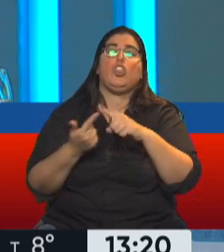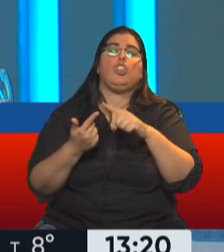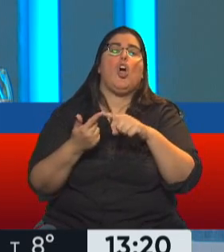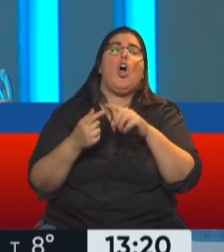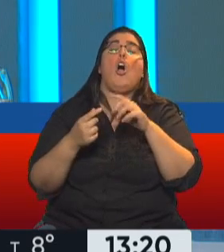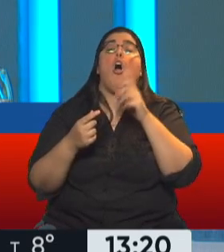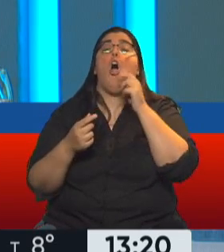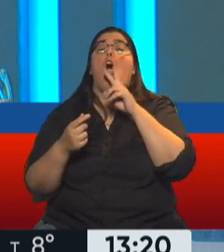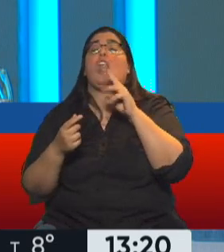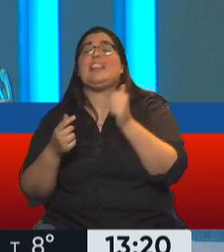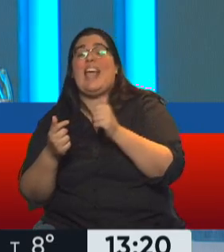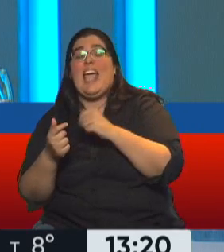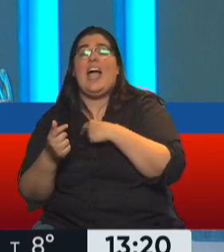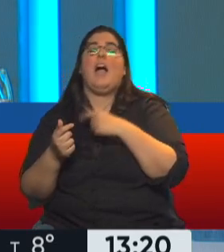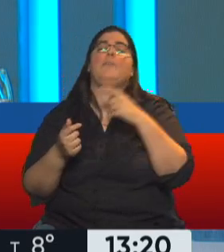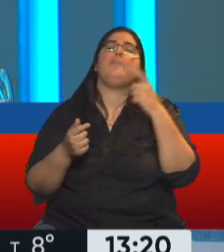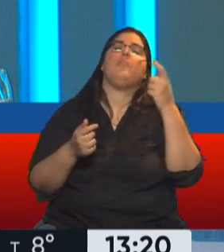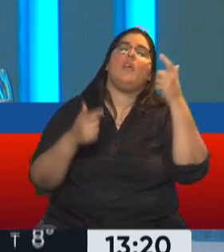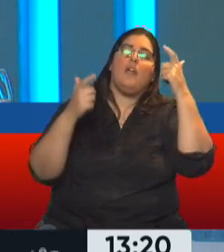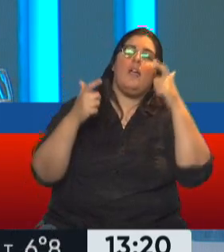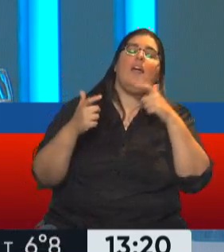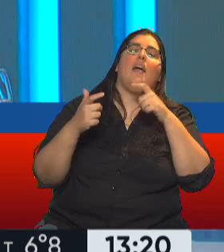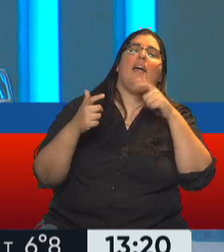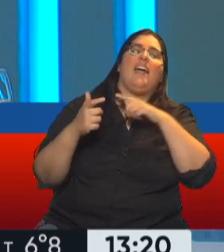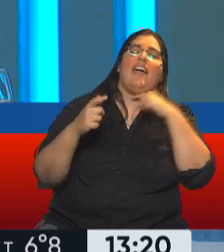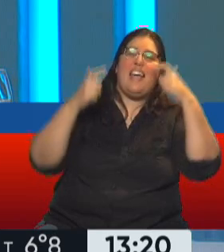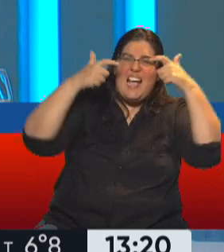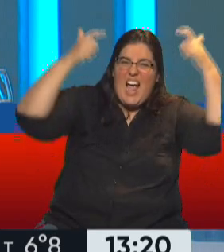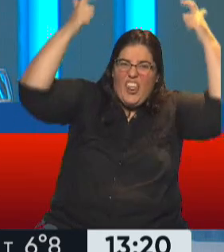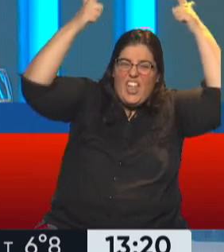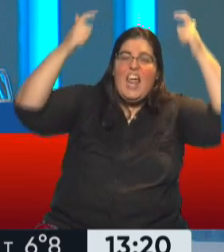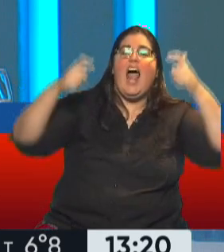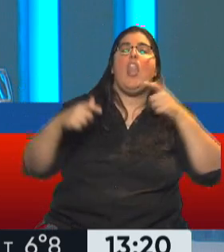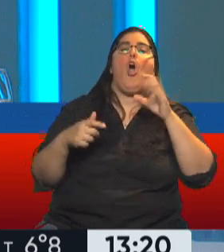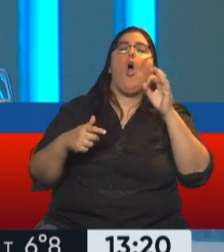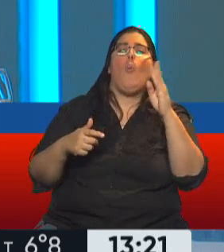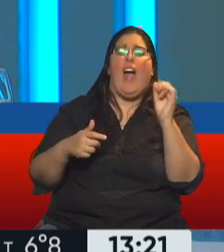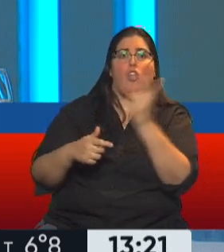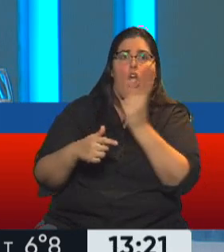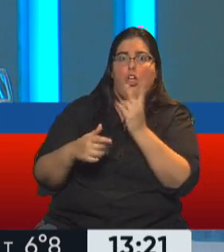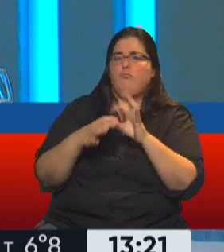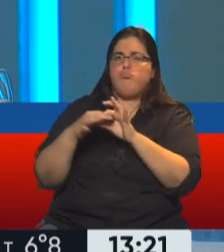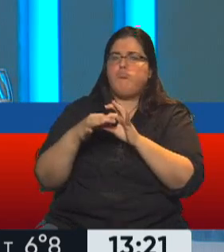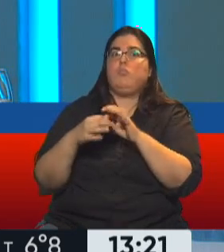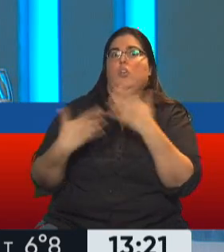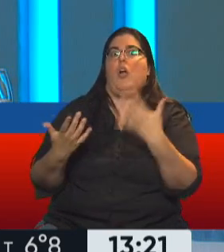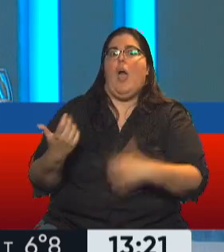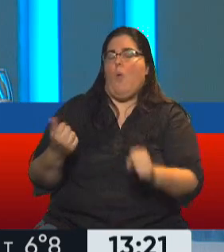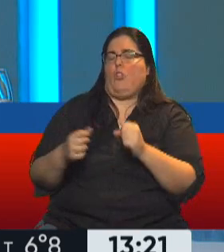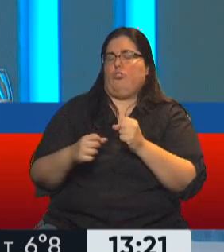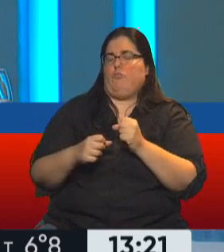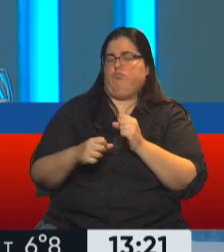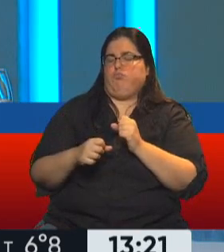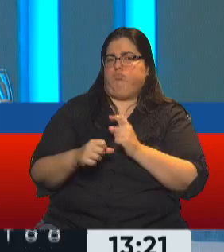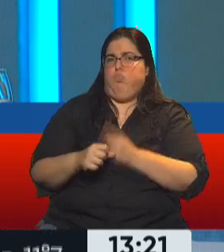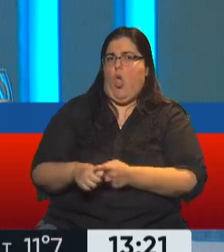Ortega con el cardenal Obando, que era el cardenal que lideró la contra Nicaragua. Entonces, a mí, desde ese punto de vista, la situación en Nicaragua,